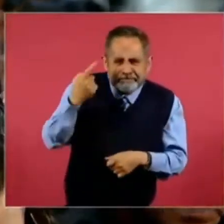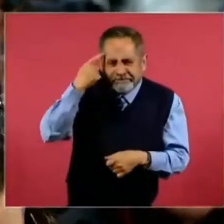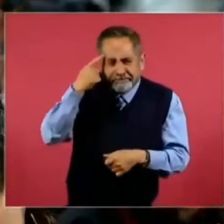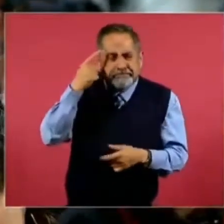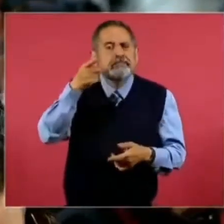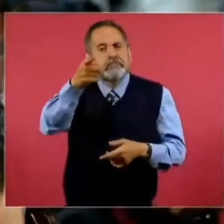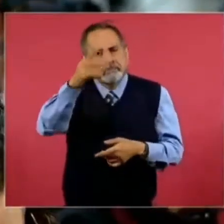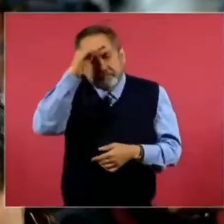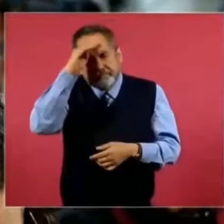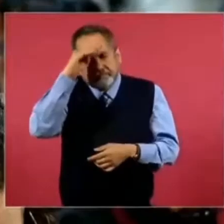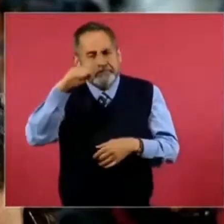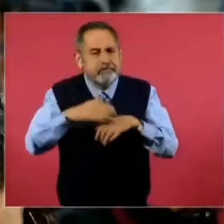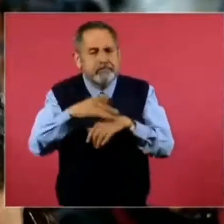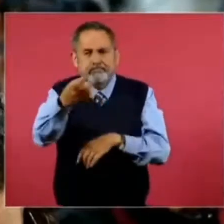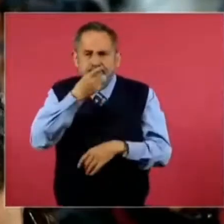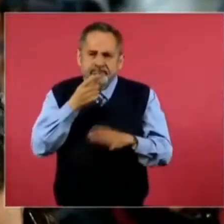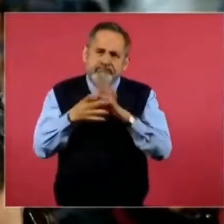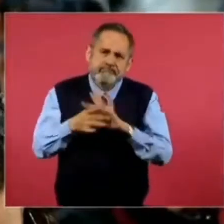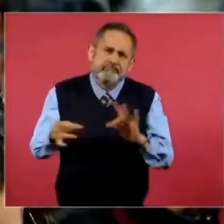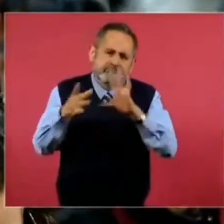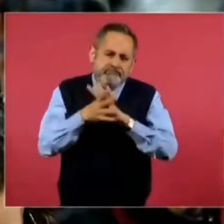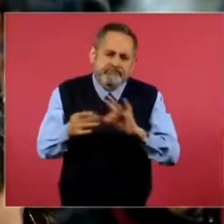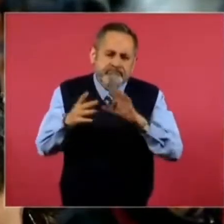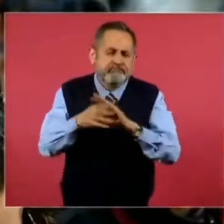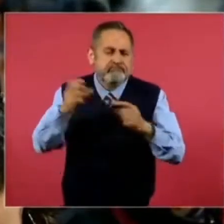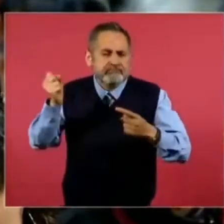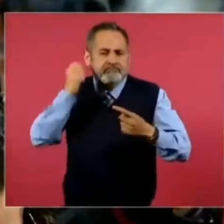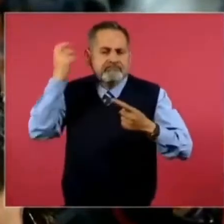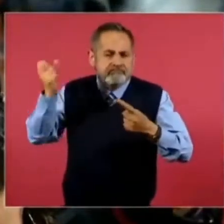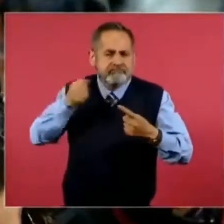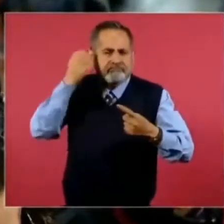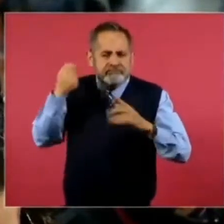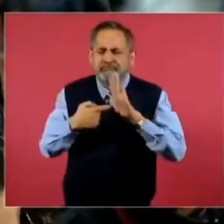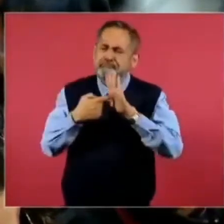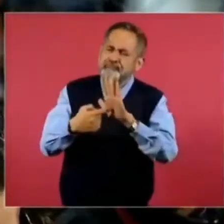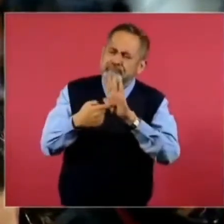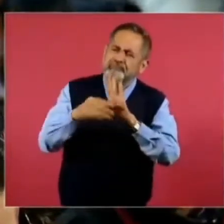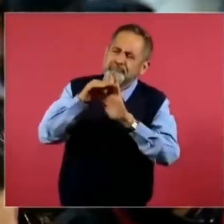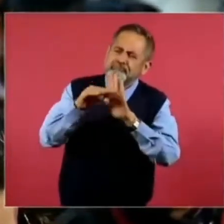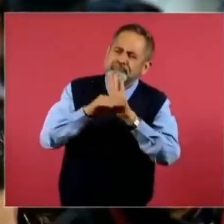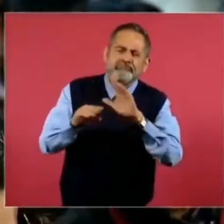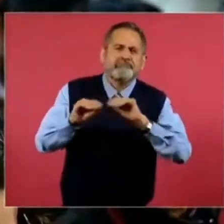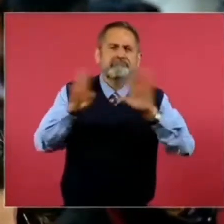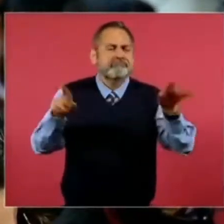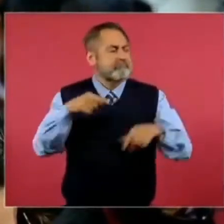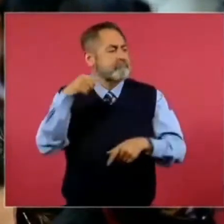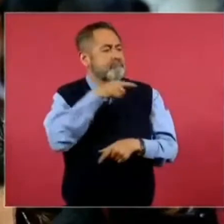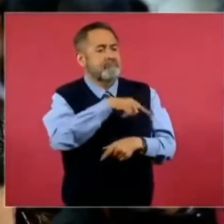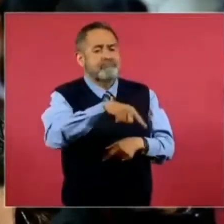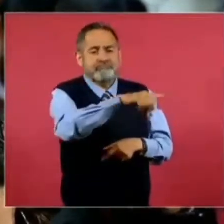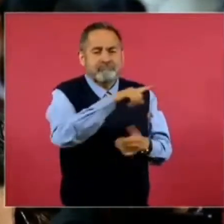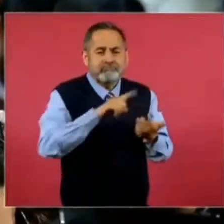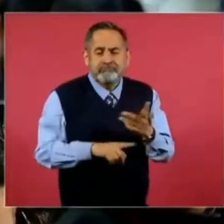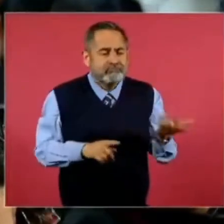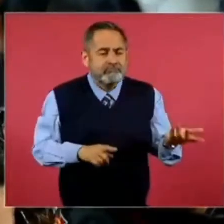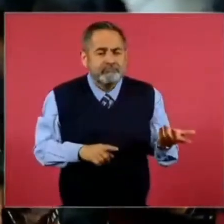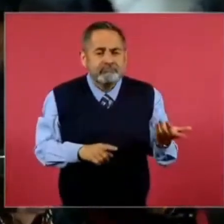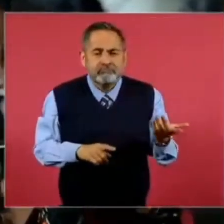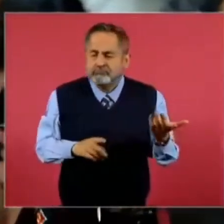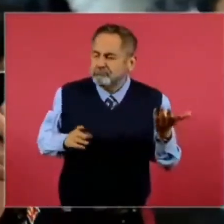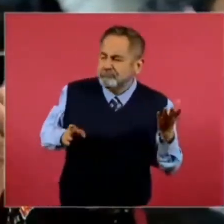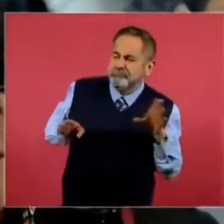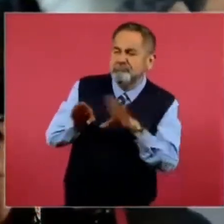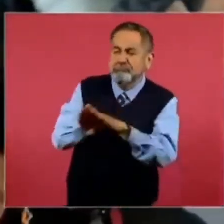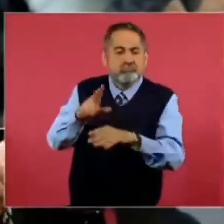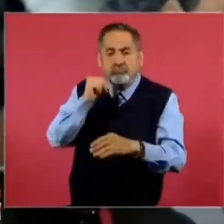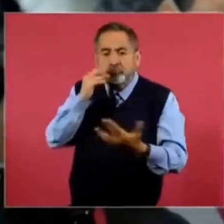precisamente usted nos reveló a lo largo de estas conferencias que ellos impidieron